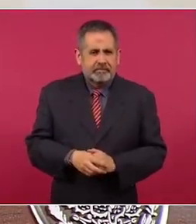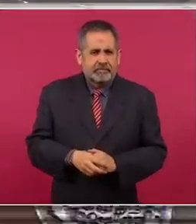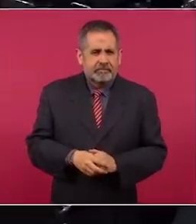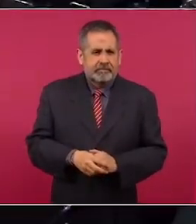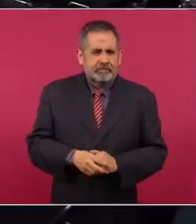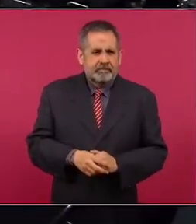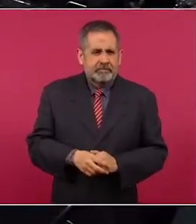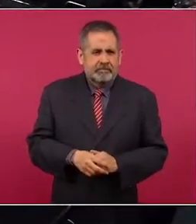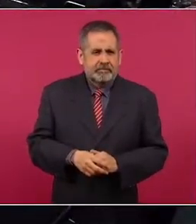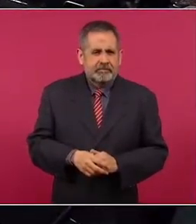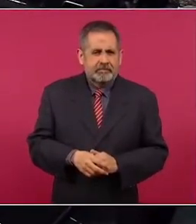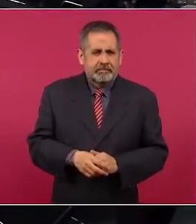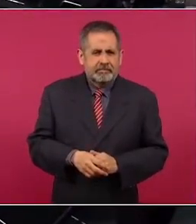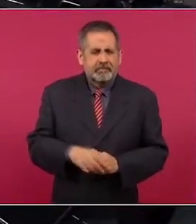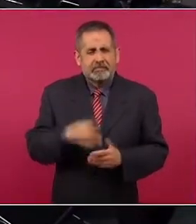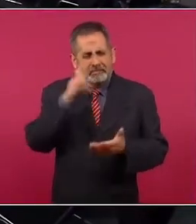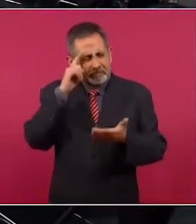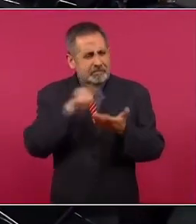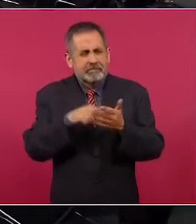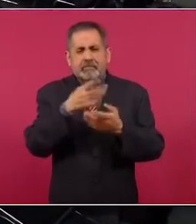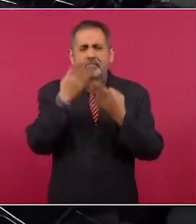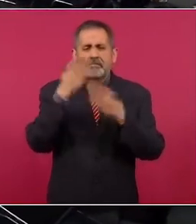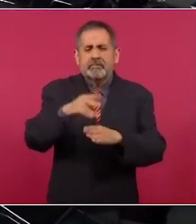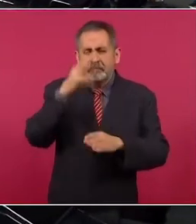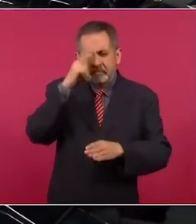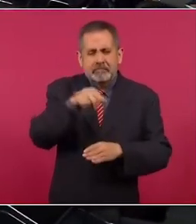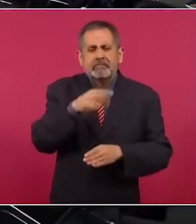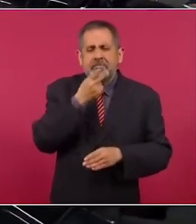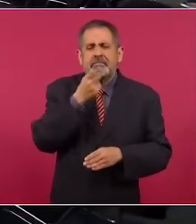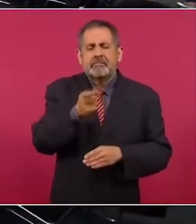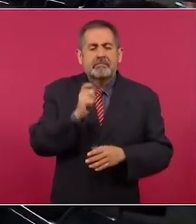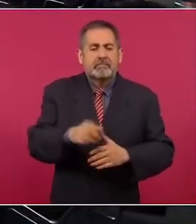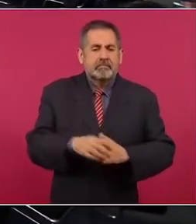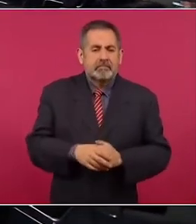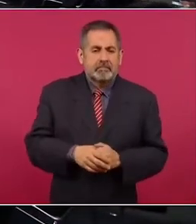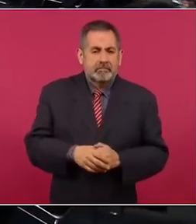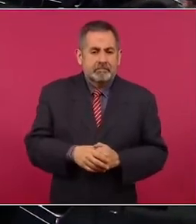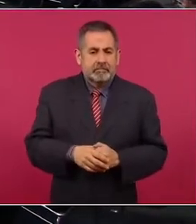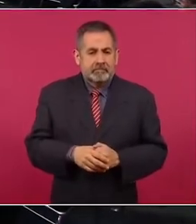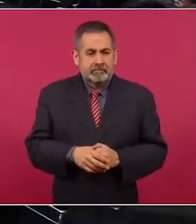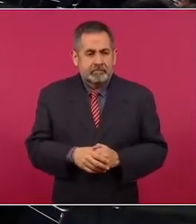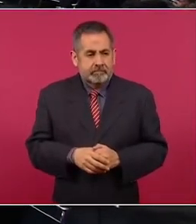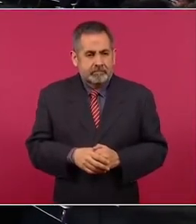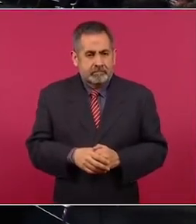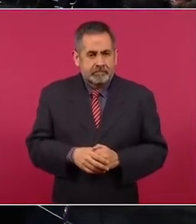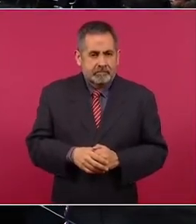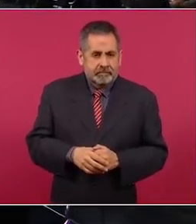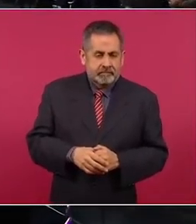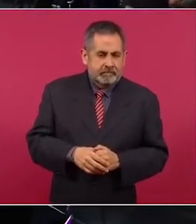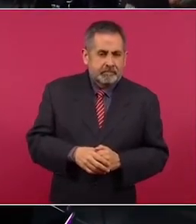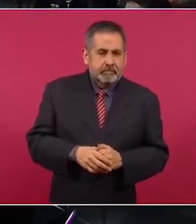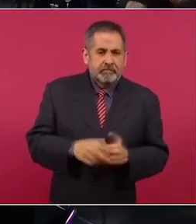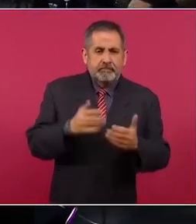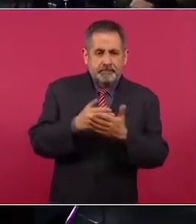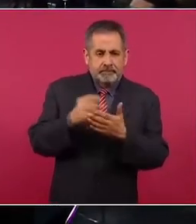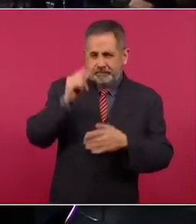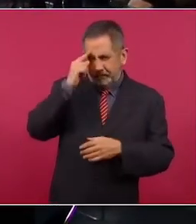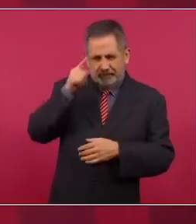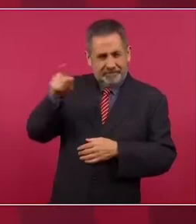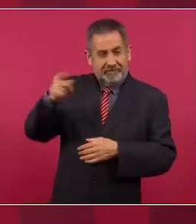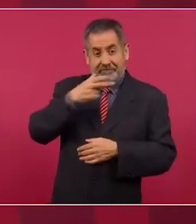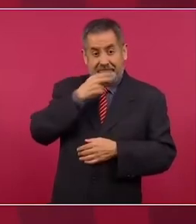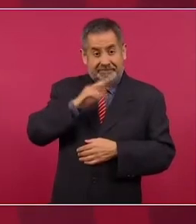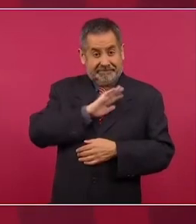Stay. ¿Qué creen que hicieron en el Banco de México? Estando el premiado al que ahora condecoraron en